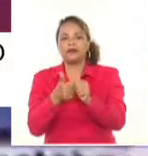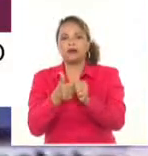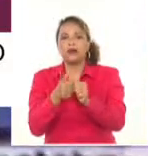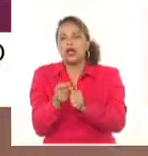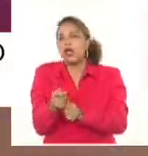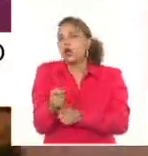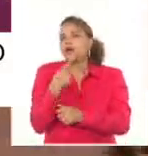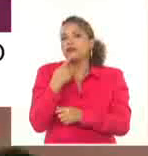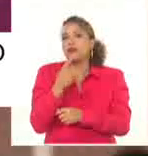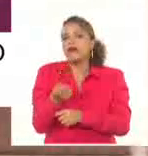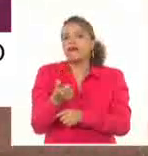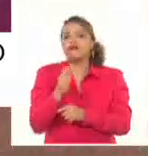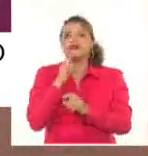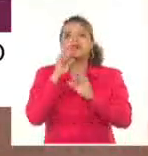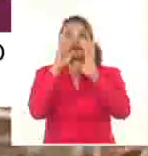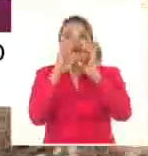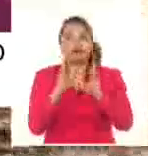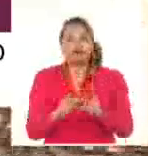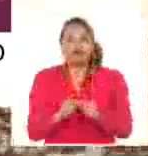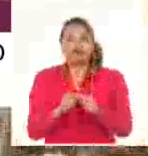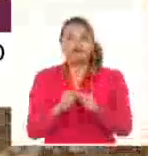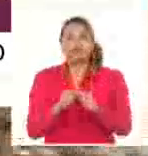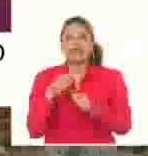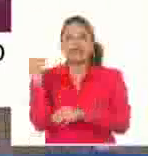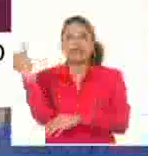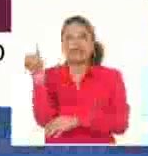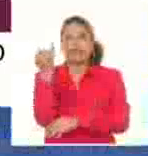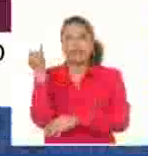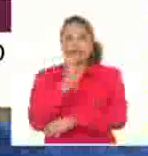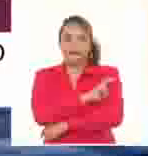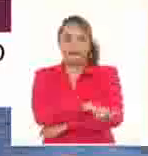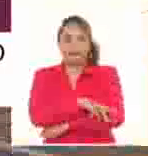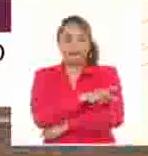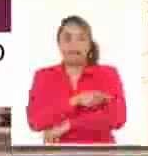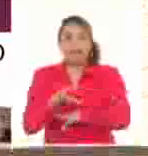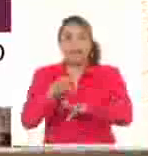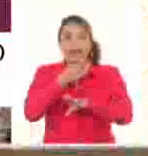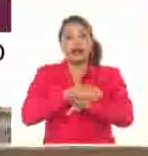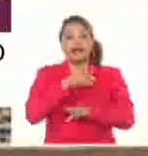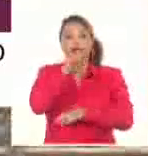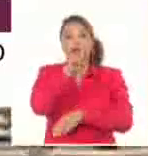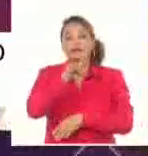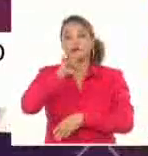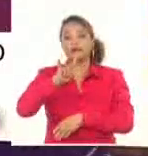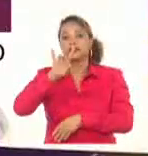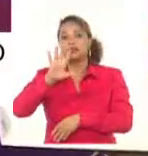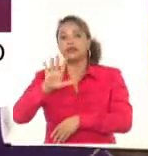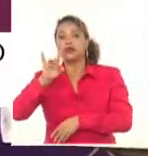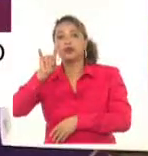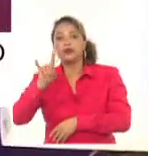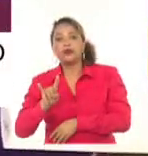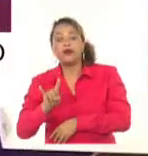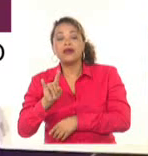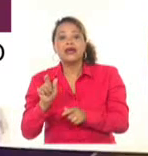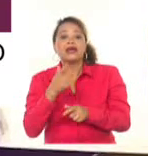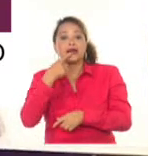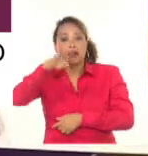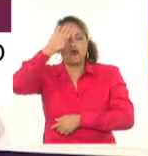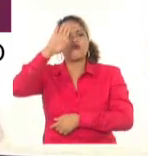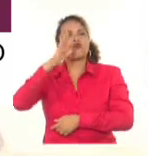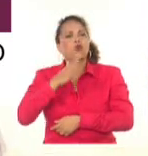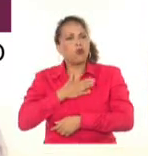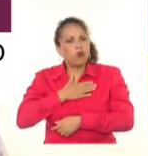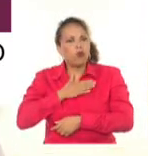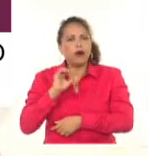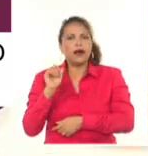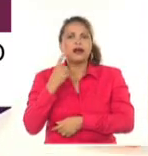dio sus frutos en la arena internacional. Antes de 1959, la mayor de las Antillas